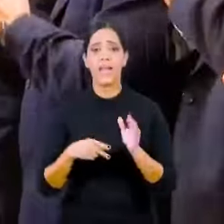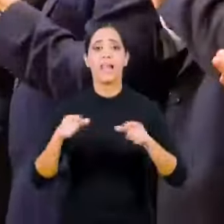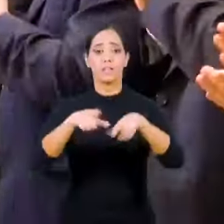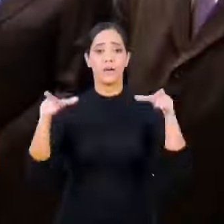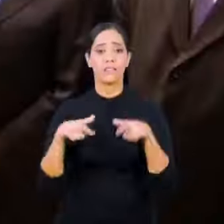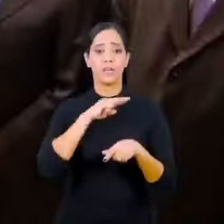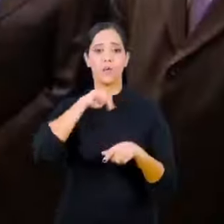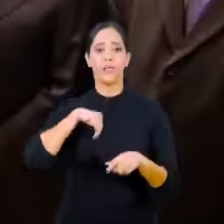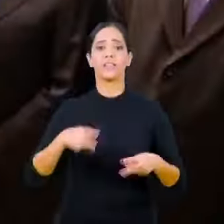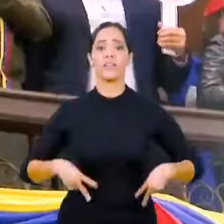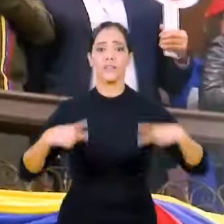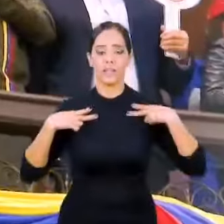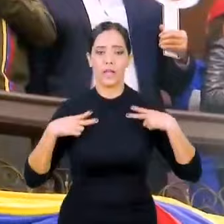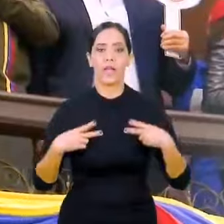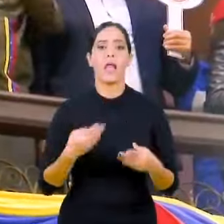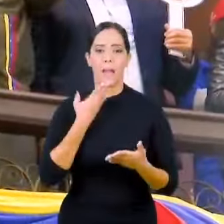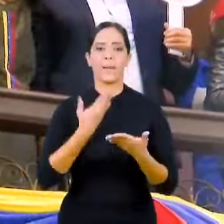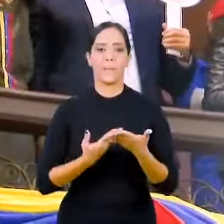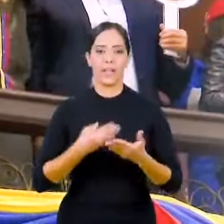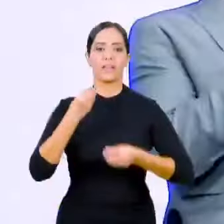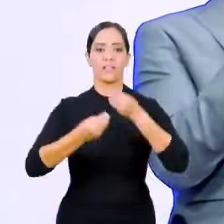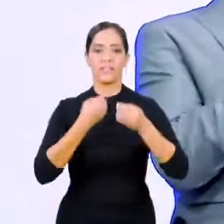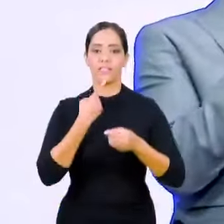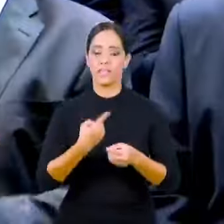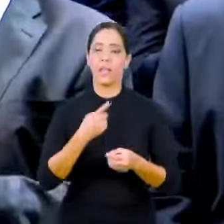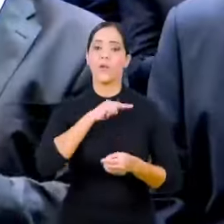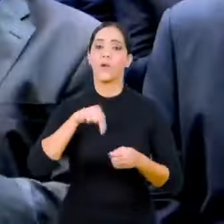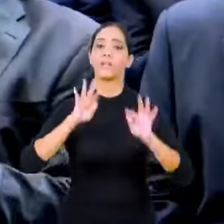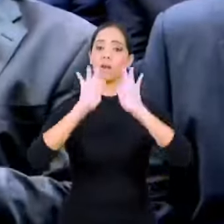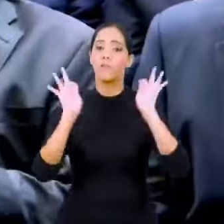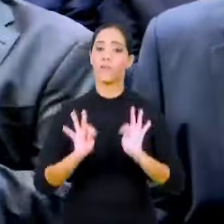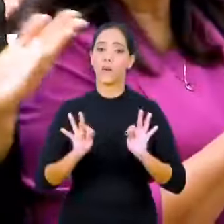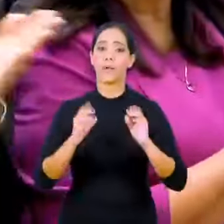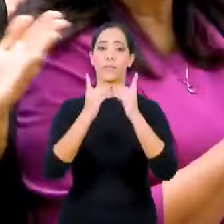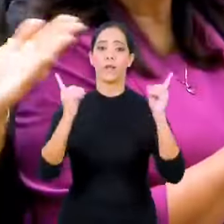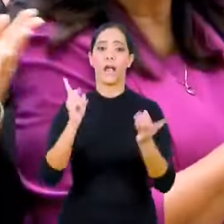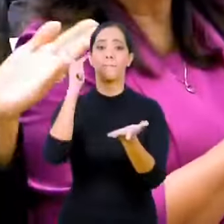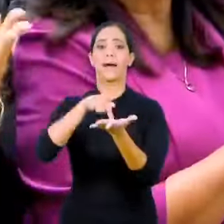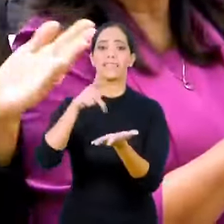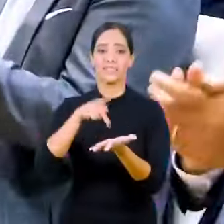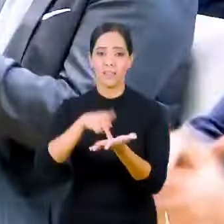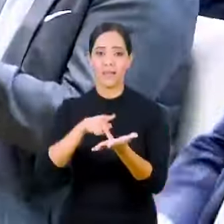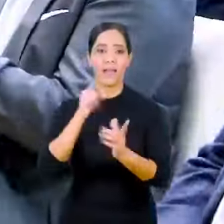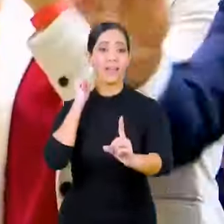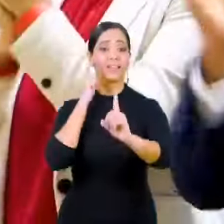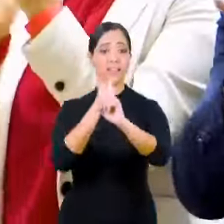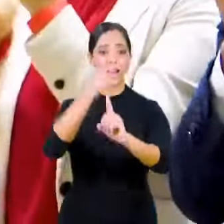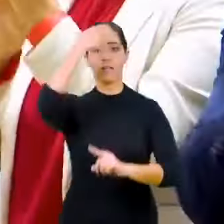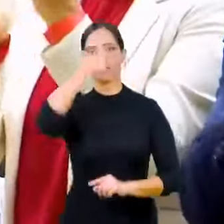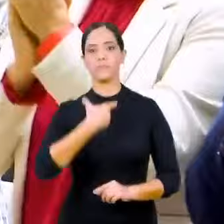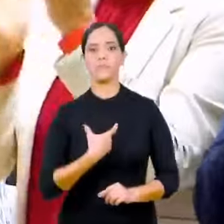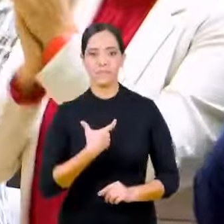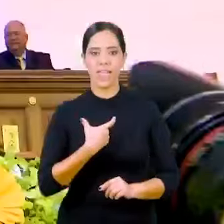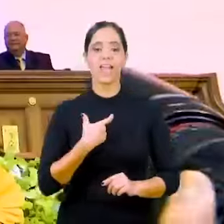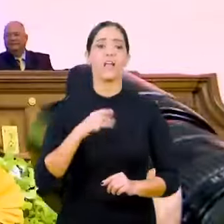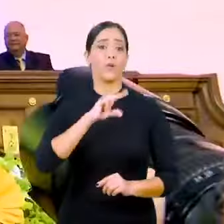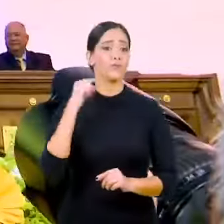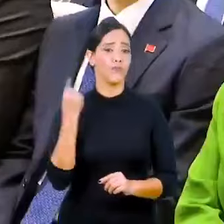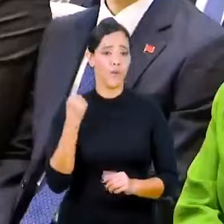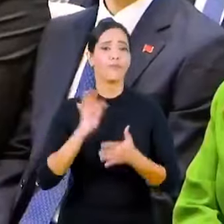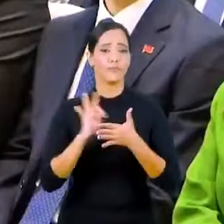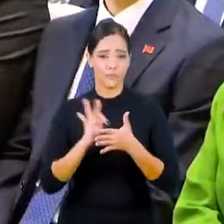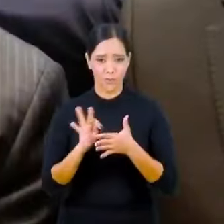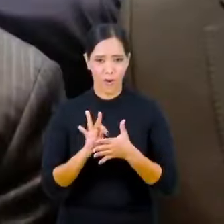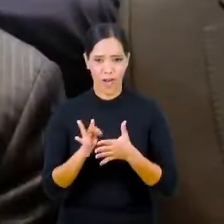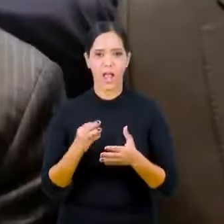planificar la calidad de nuestra vida, me permite afirmar que nuestro modelo de democracia participativa, directa y protagónica no